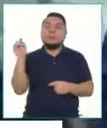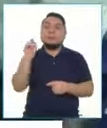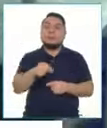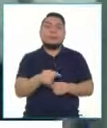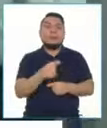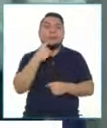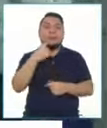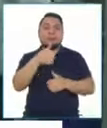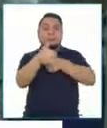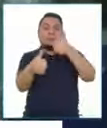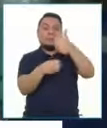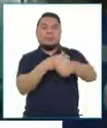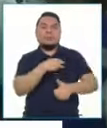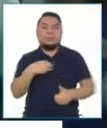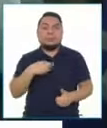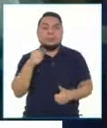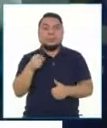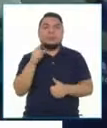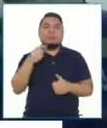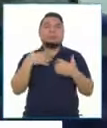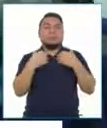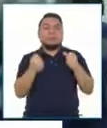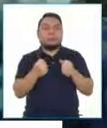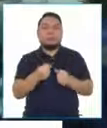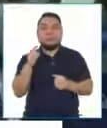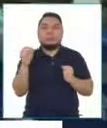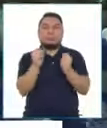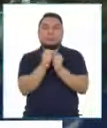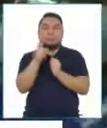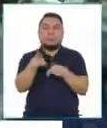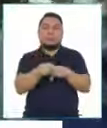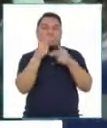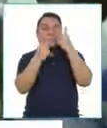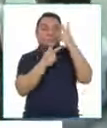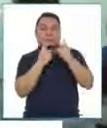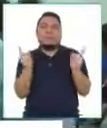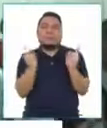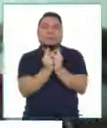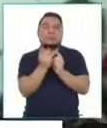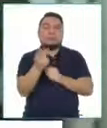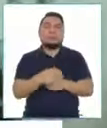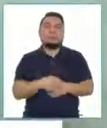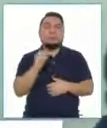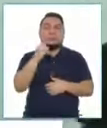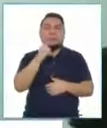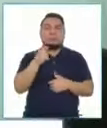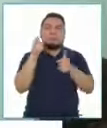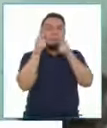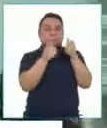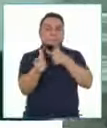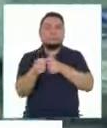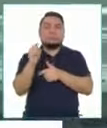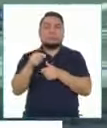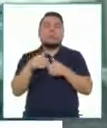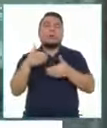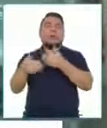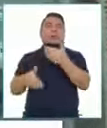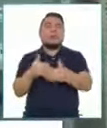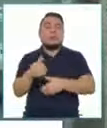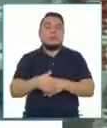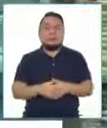el viceministro de Salud en esta visita de coordinación, de inspección de los